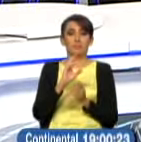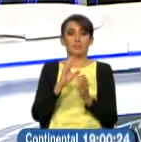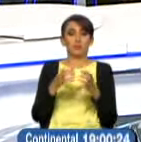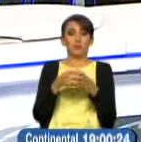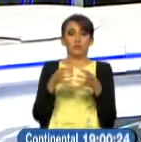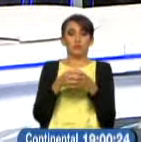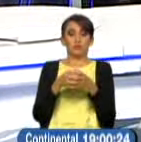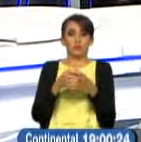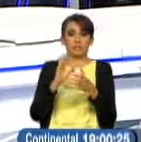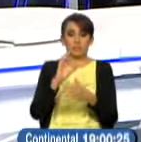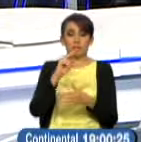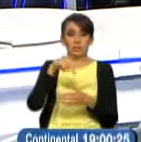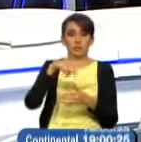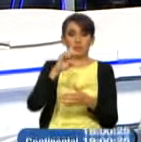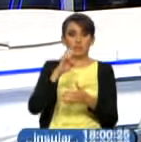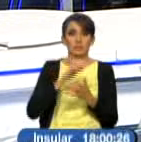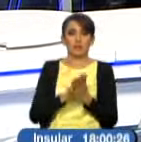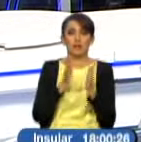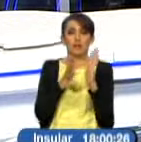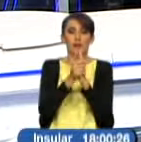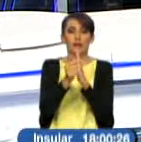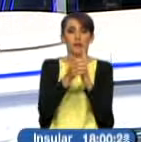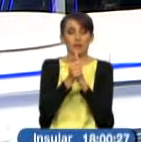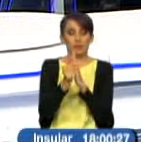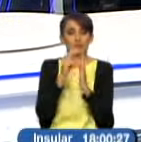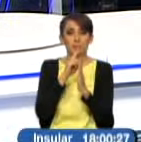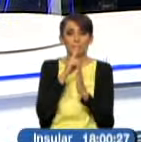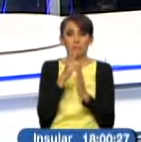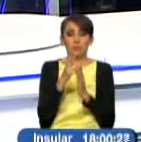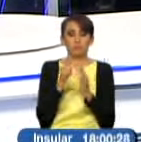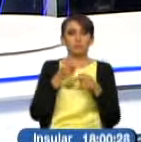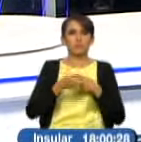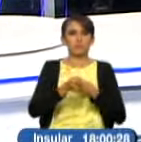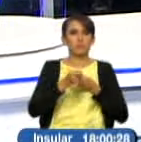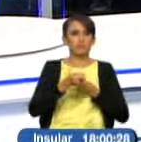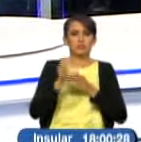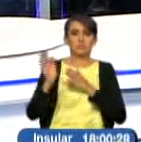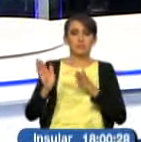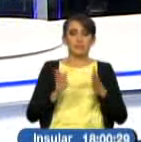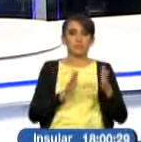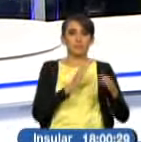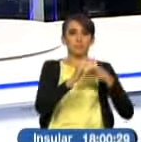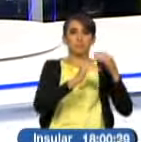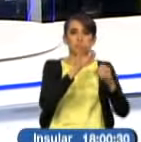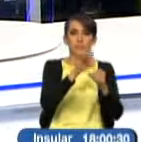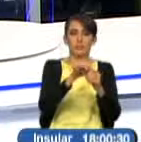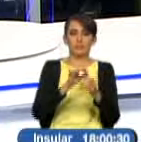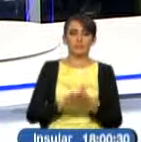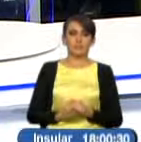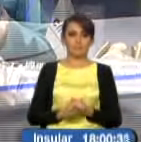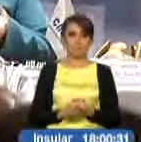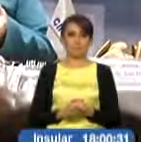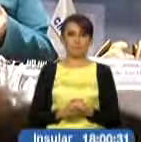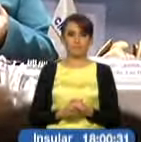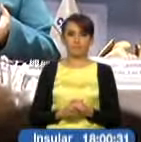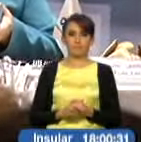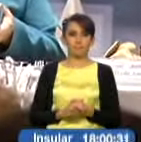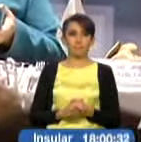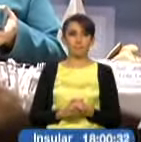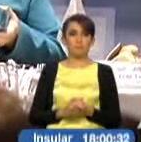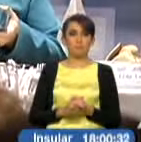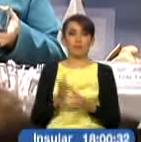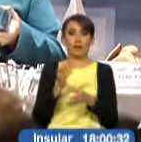dictó un taller al cuerpo diplomático acreditado en Ecuador sobre el proceso electoral para esta segunda vuelta. La consejera